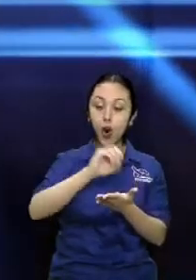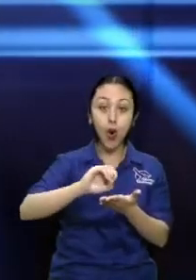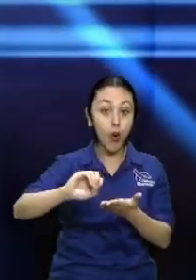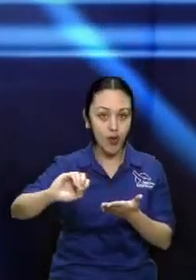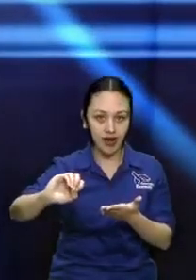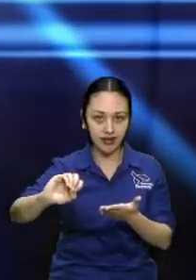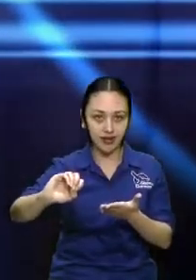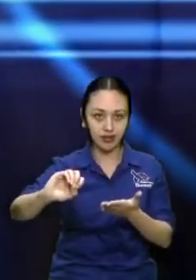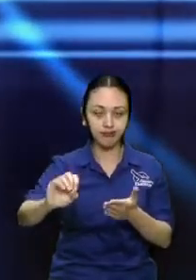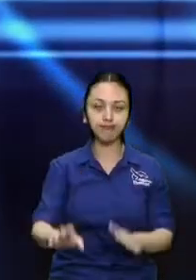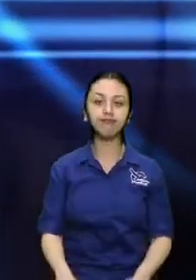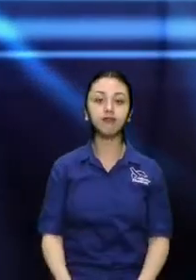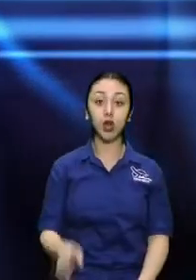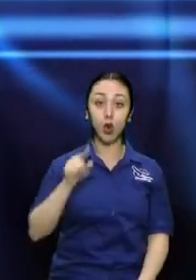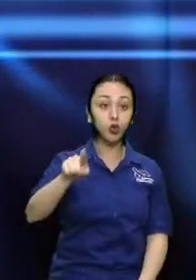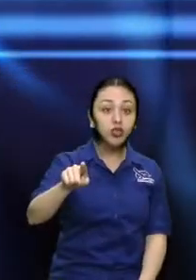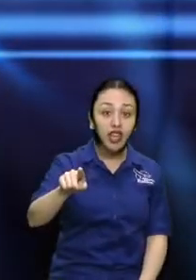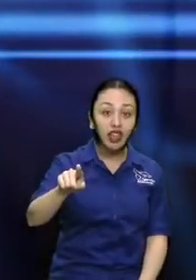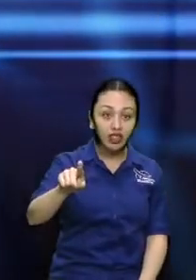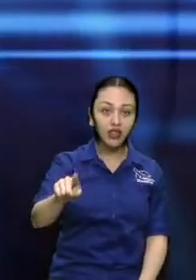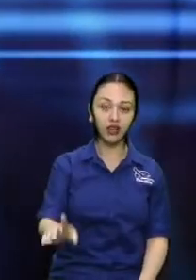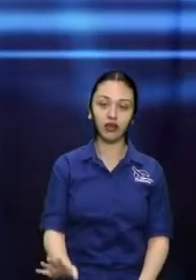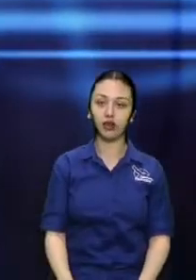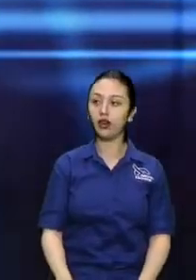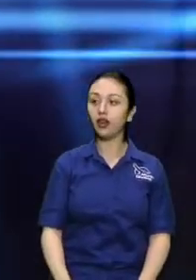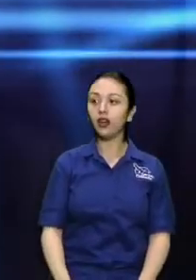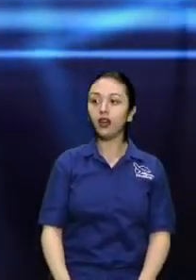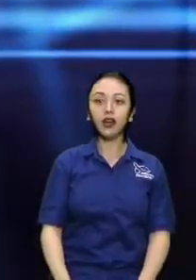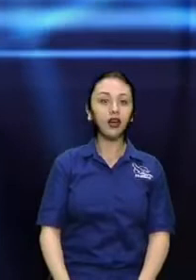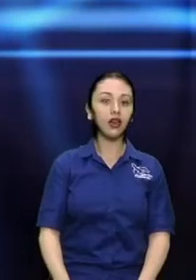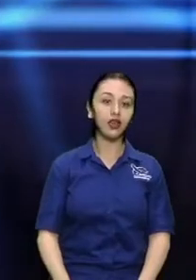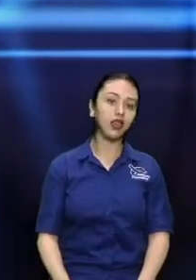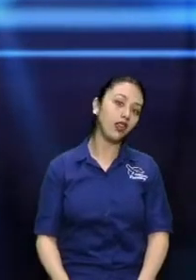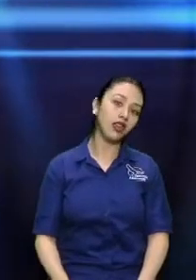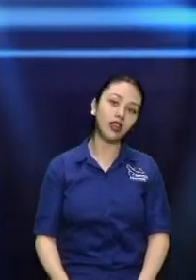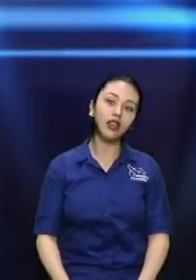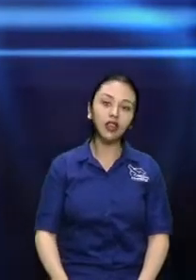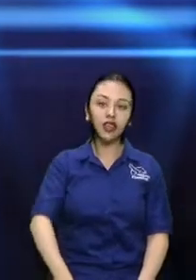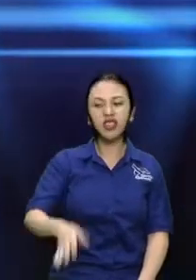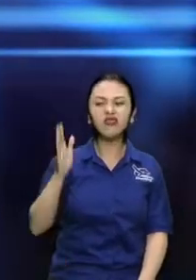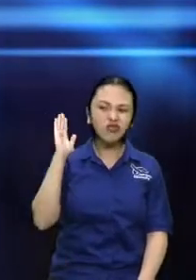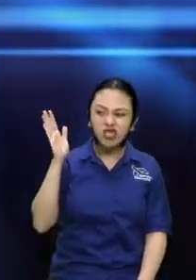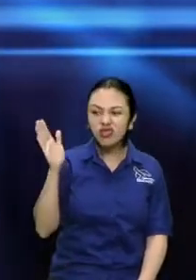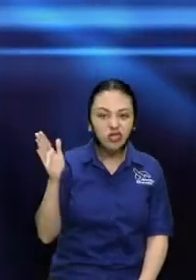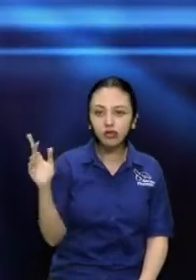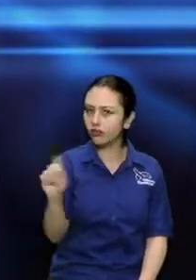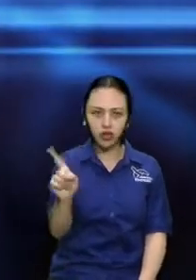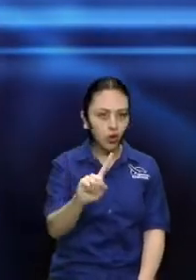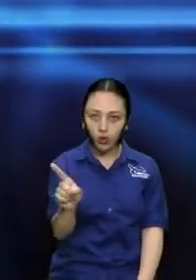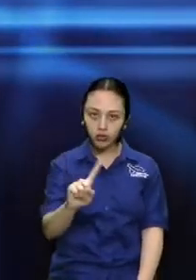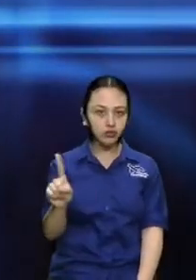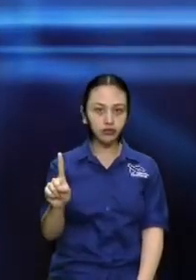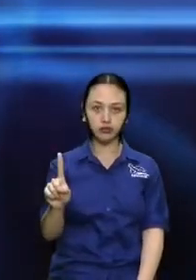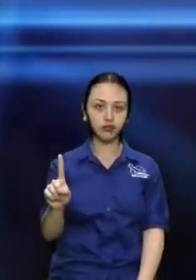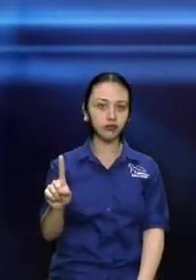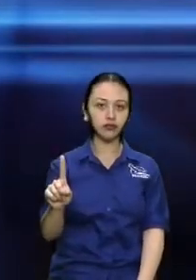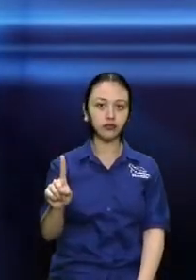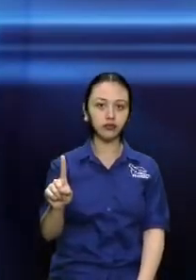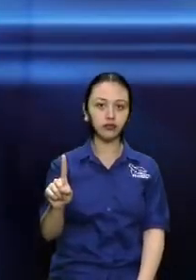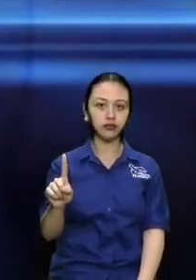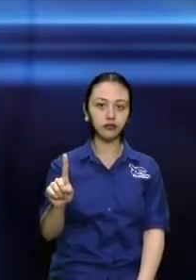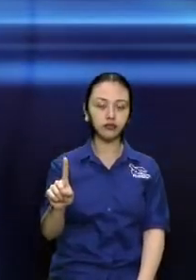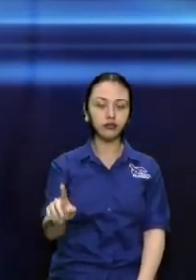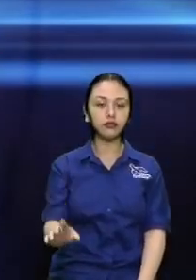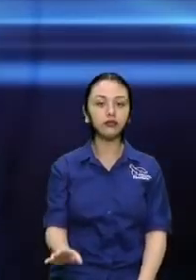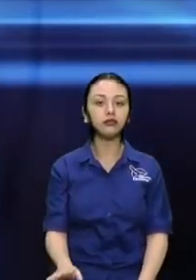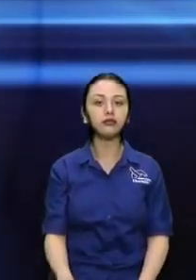ni es salado. Alado tal vez va a ser, pero salado jamás. En el sentido